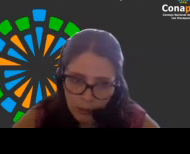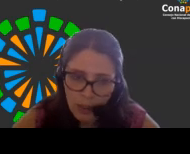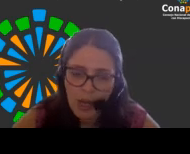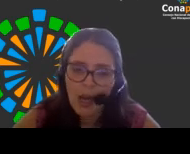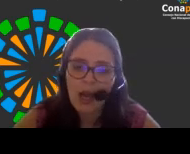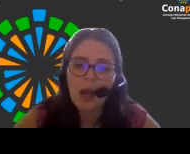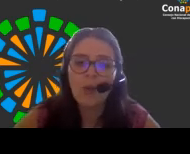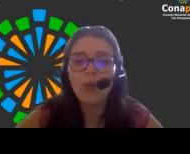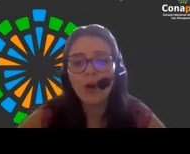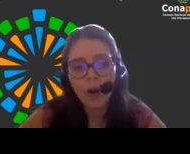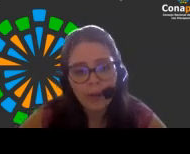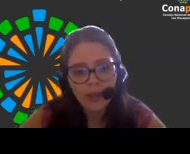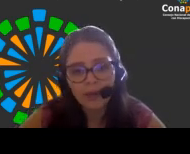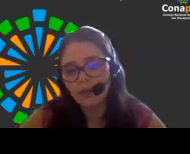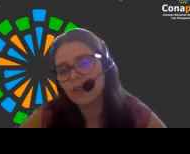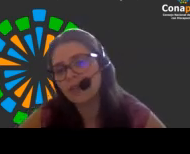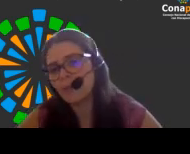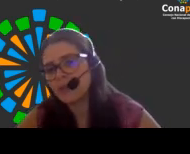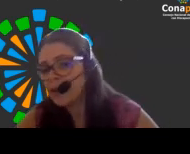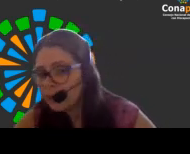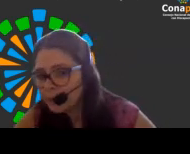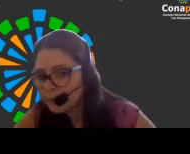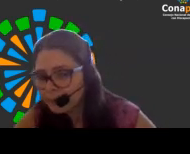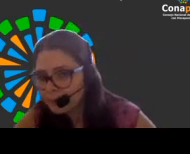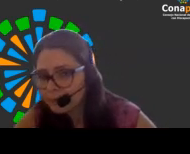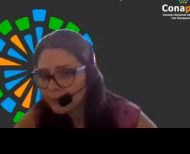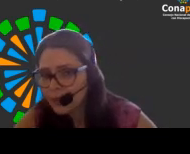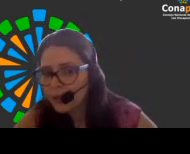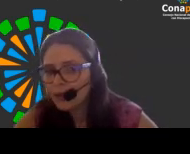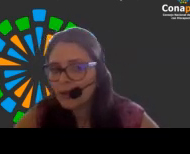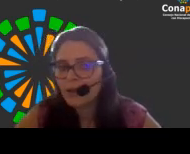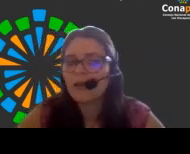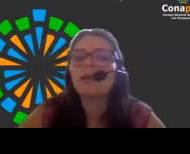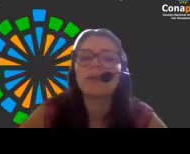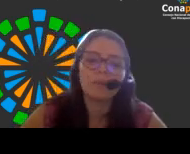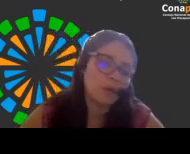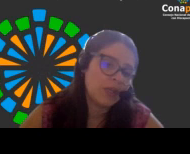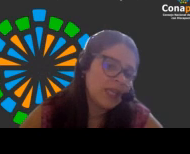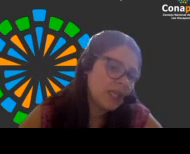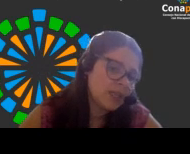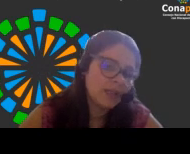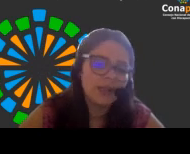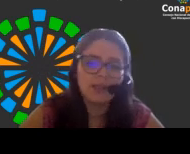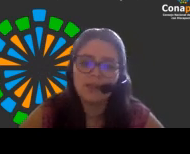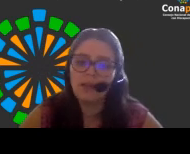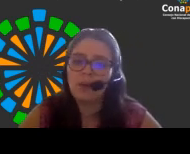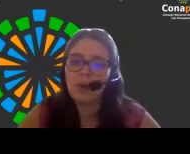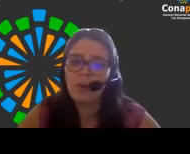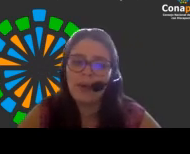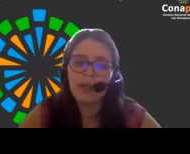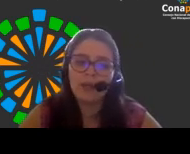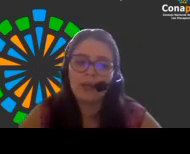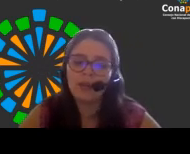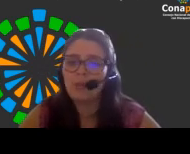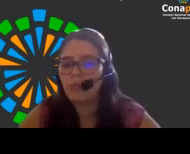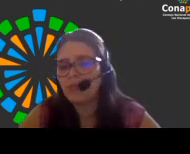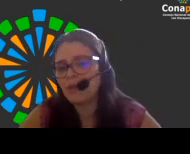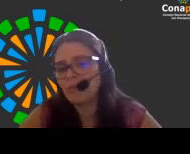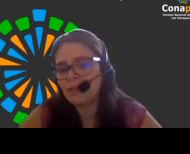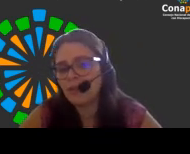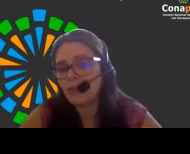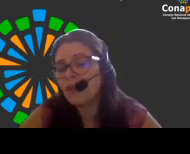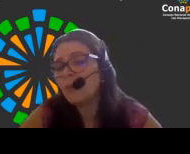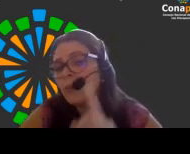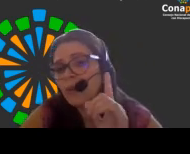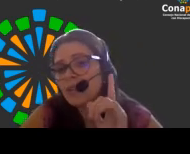trabajo a un joven con discapacidad no dice si el joven Qué